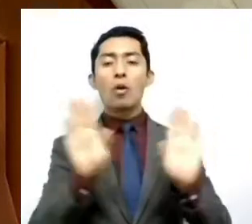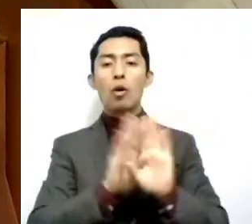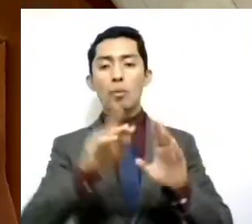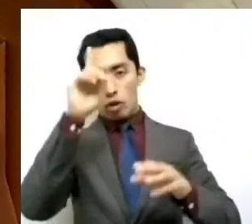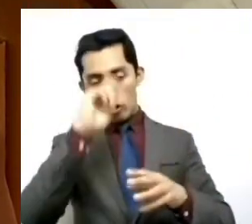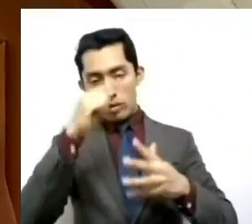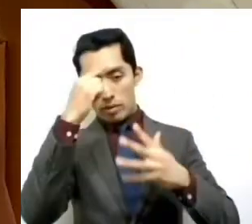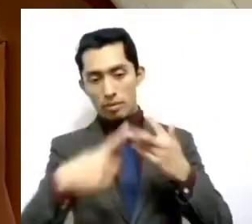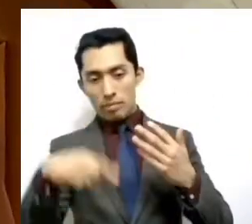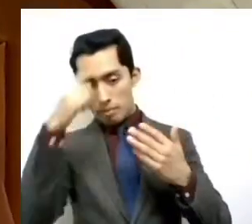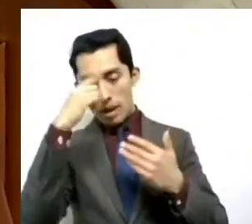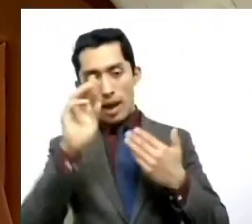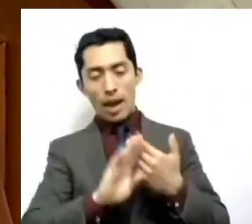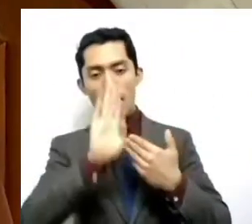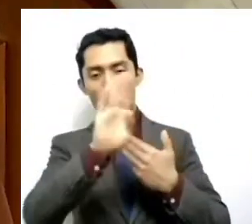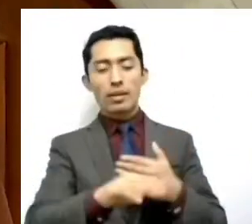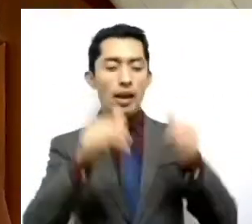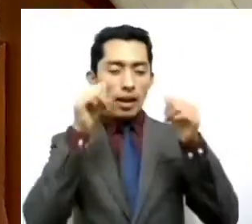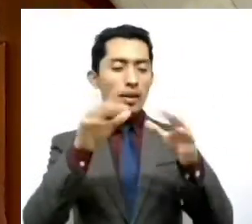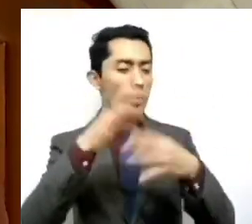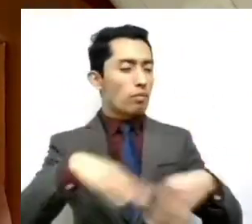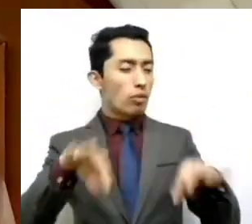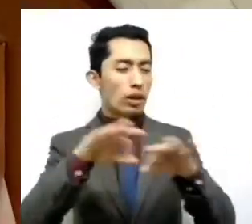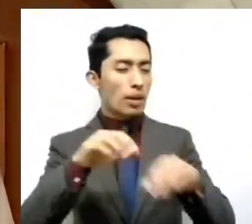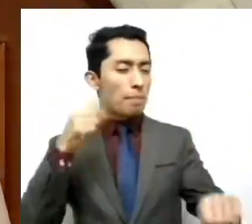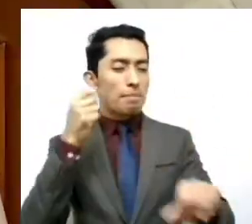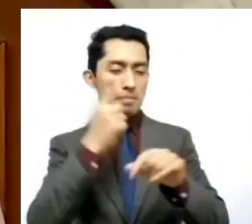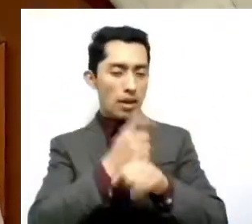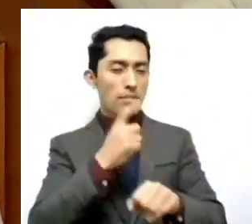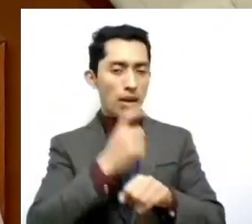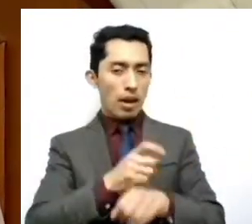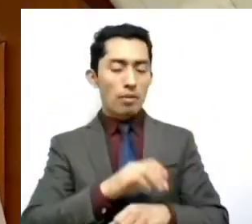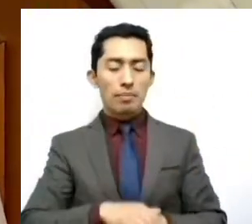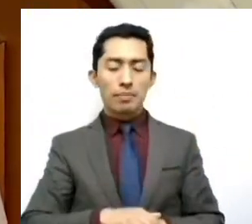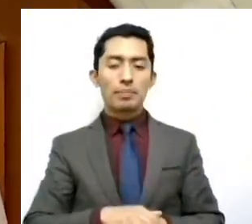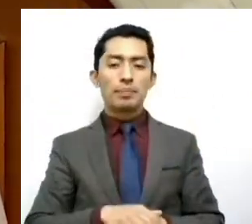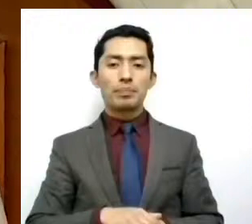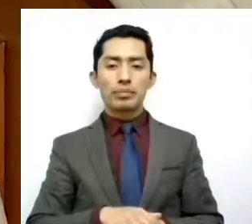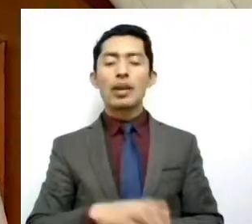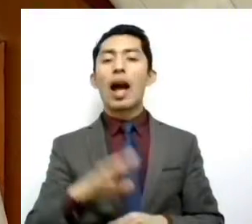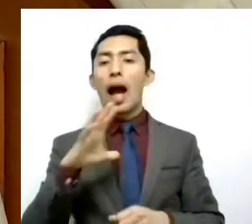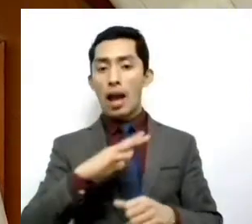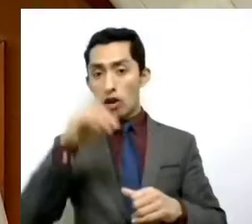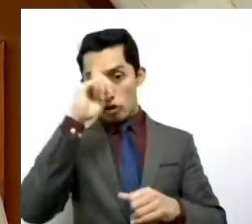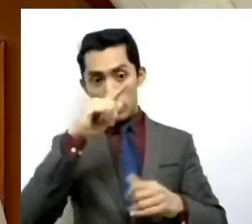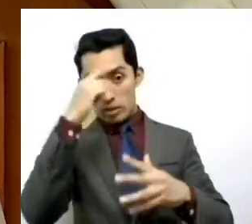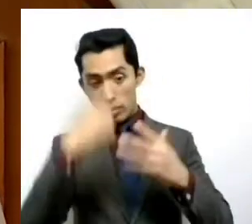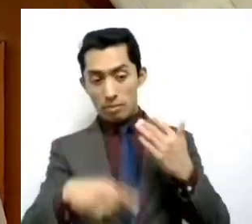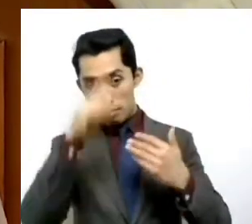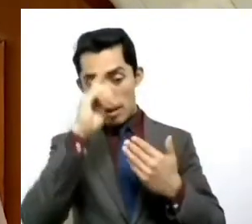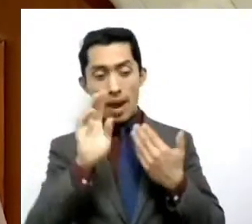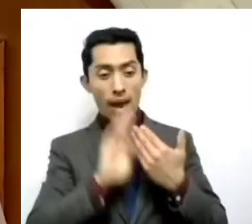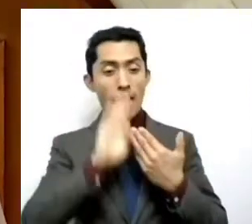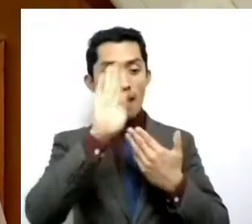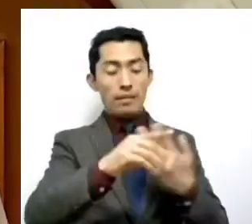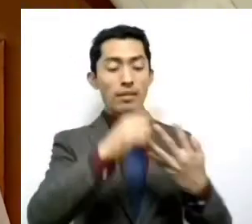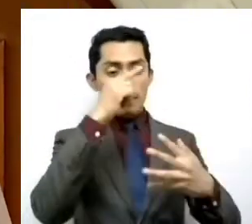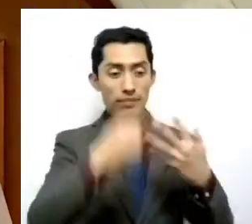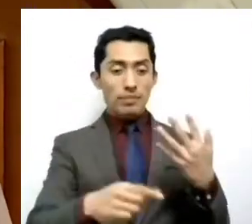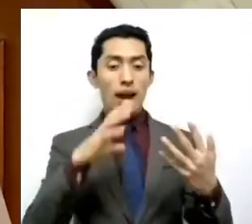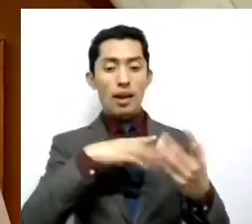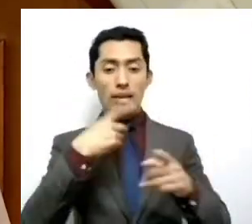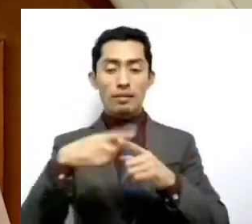y atención prioritarias. En atención a las recomendaciones y medidas implementadas por